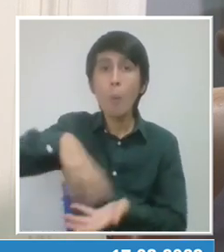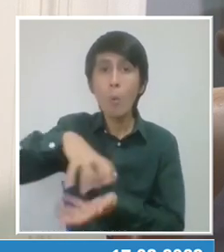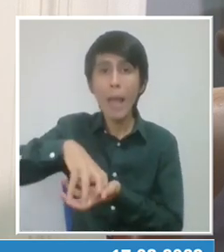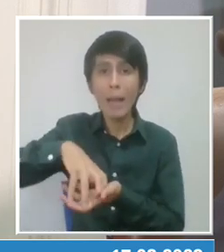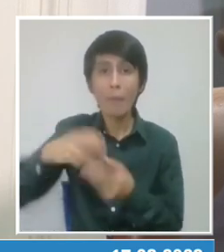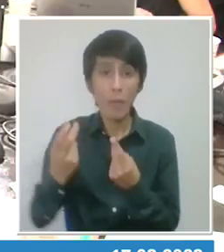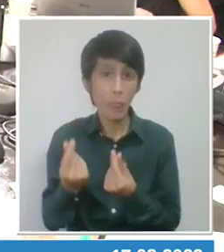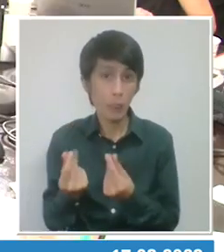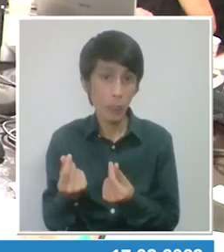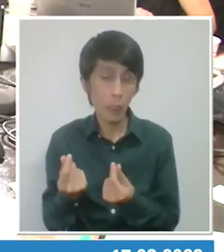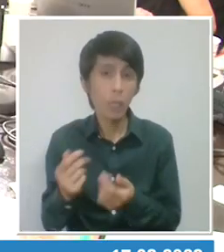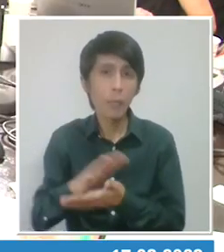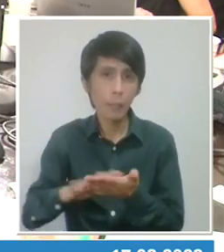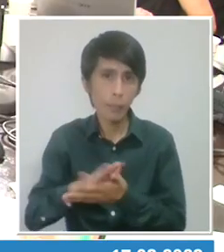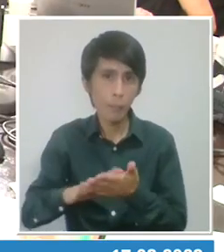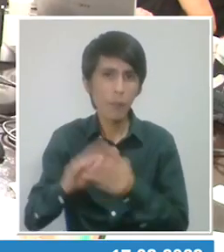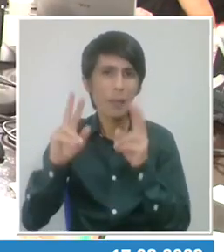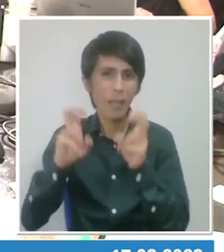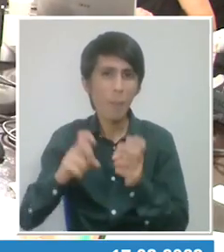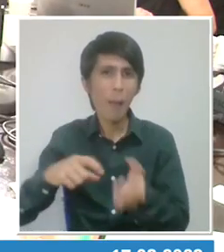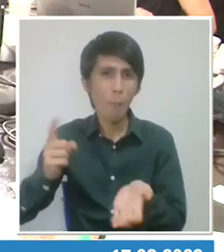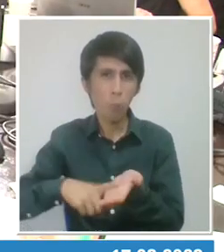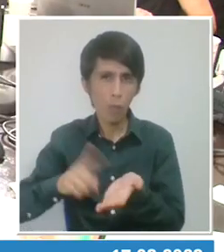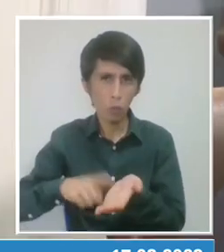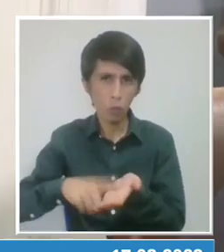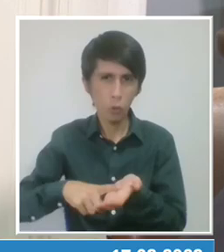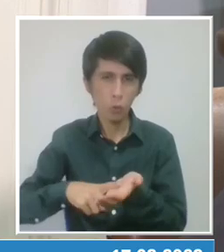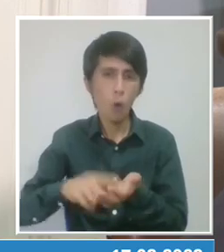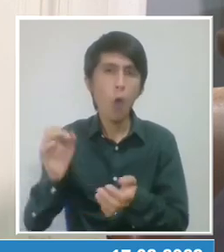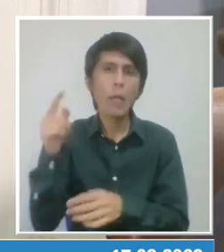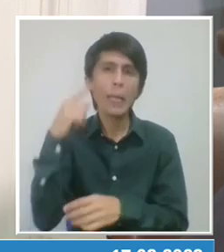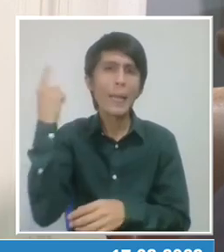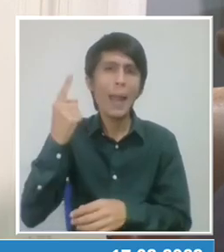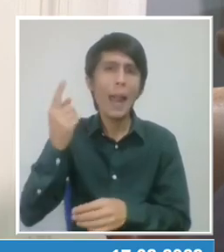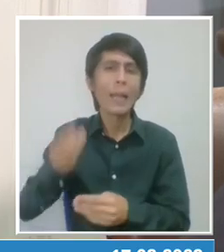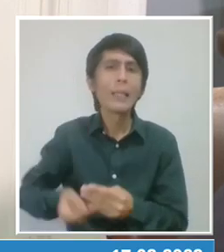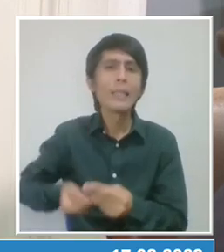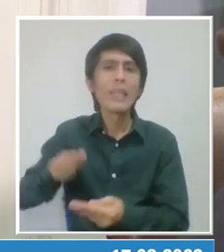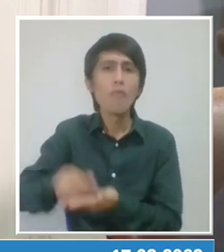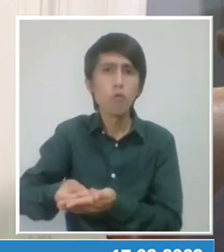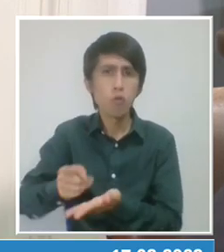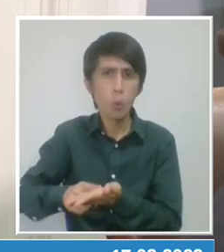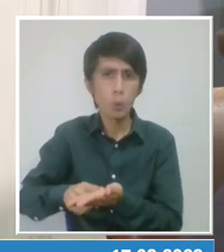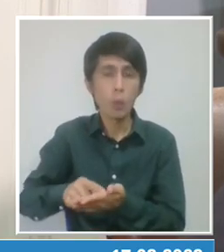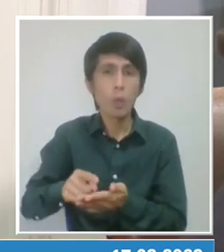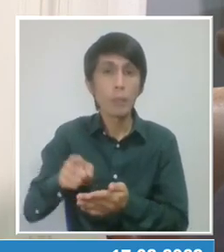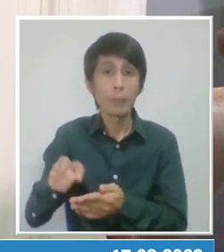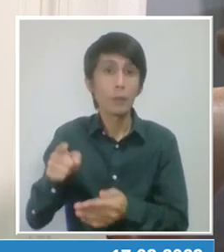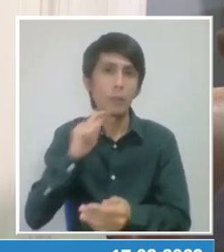establecer impuestos o tributos en general, porque eso sería un caos.